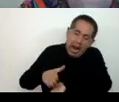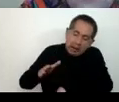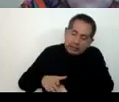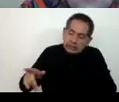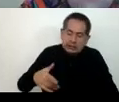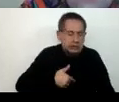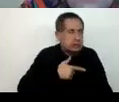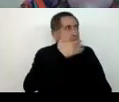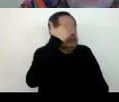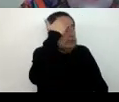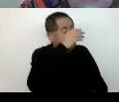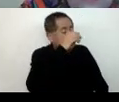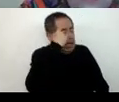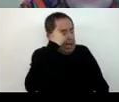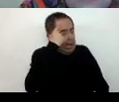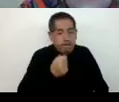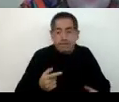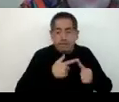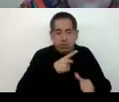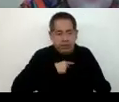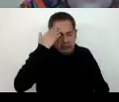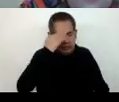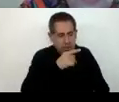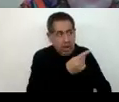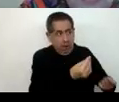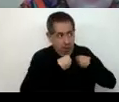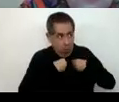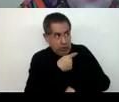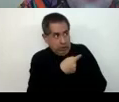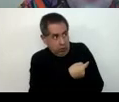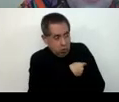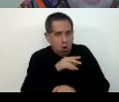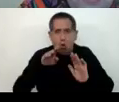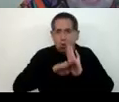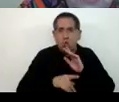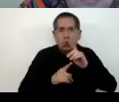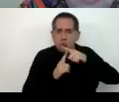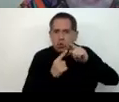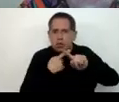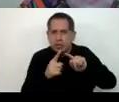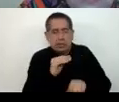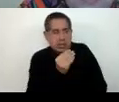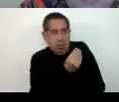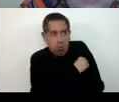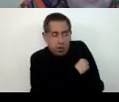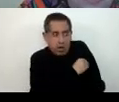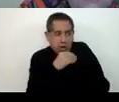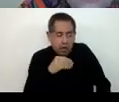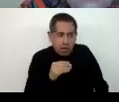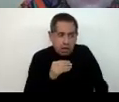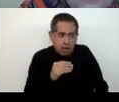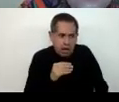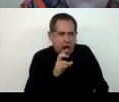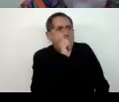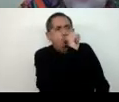toda paciente debe de saber que se le va a colocar un método anticonceptivo, ya sea reversible o